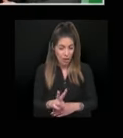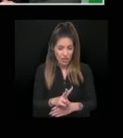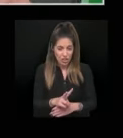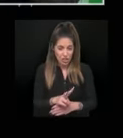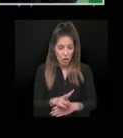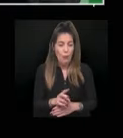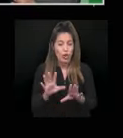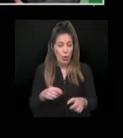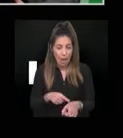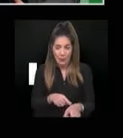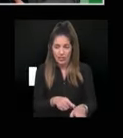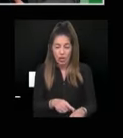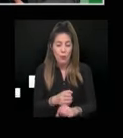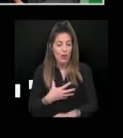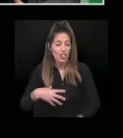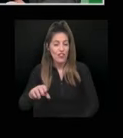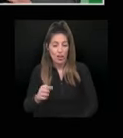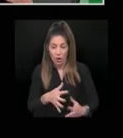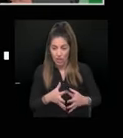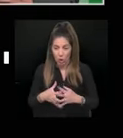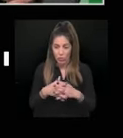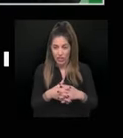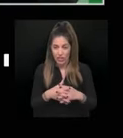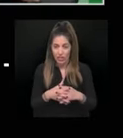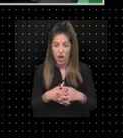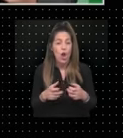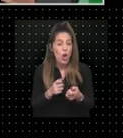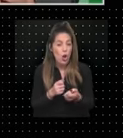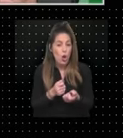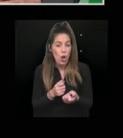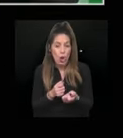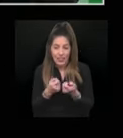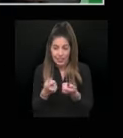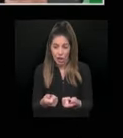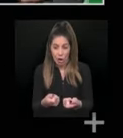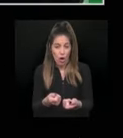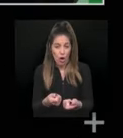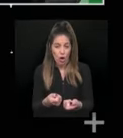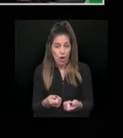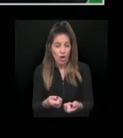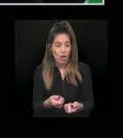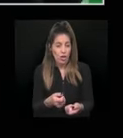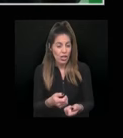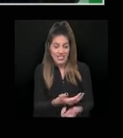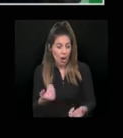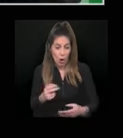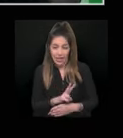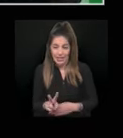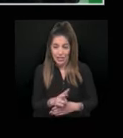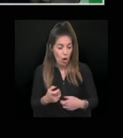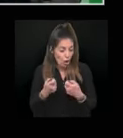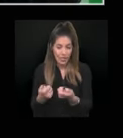significaba la persecución y la posible extradición a Estados Unidos, lo entregó porque prácticamente le sacó el asilo y lo entregó porque fueron